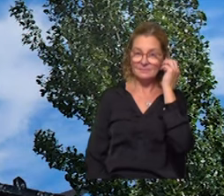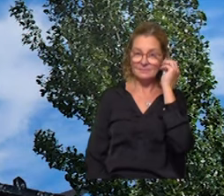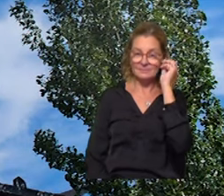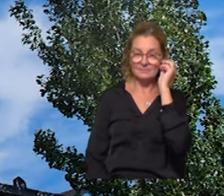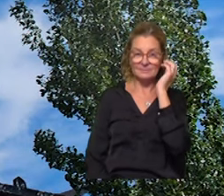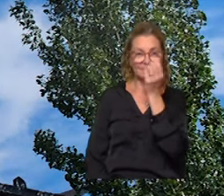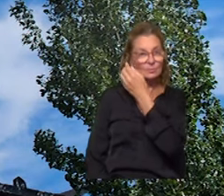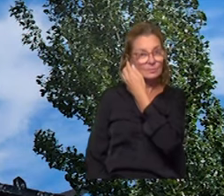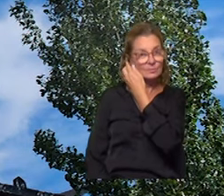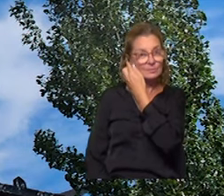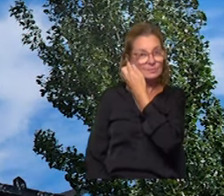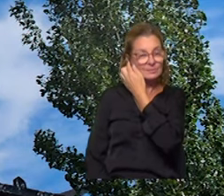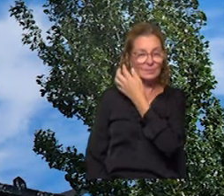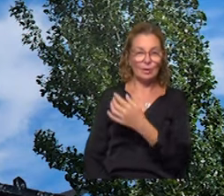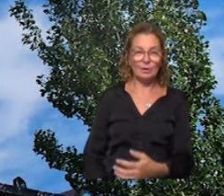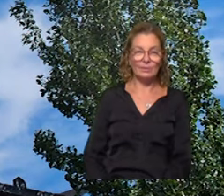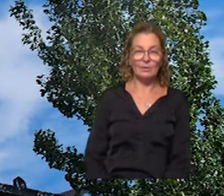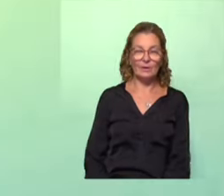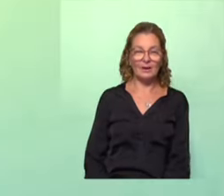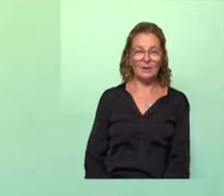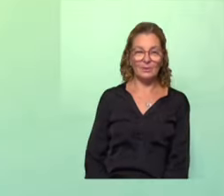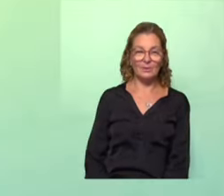Historias. Mercado de Historia.